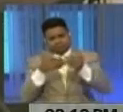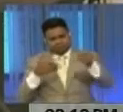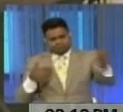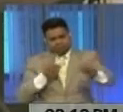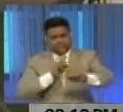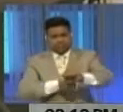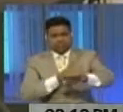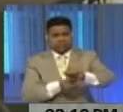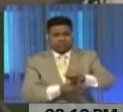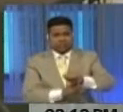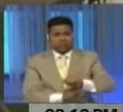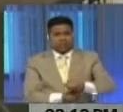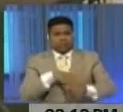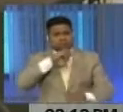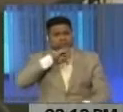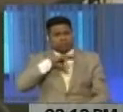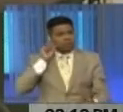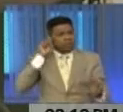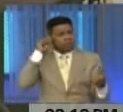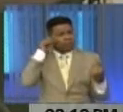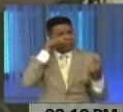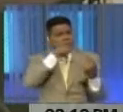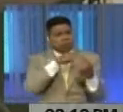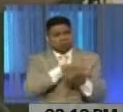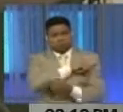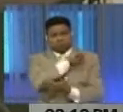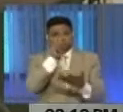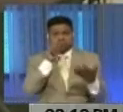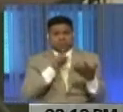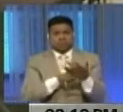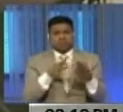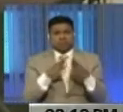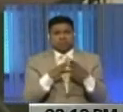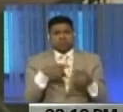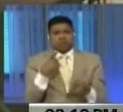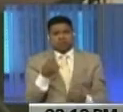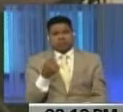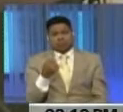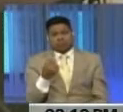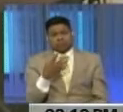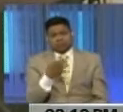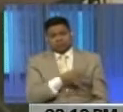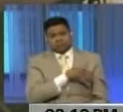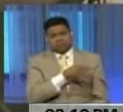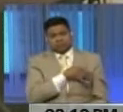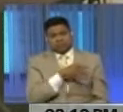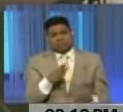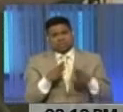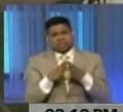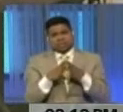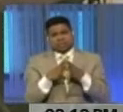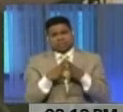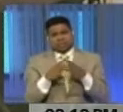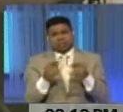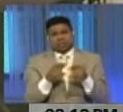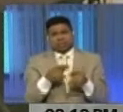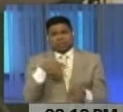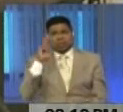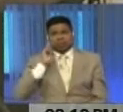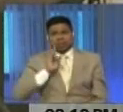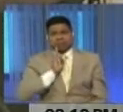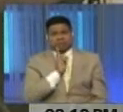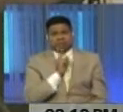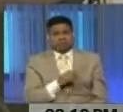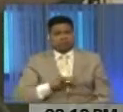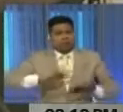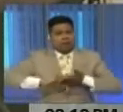grandes objetivos históricos, consolidar el modelo político, social y económico sustentable del ecosocialismo bolivariano. Erradicar